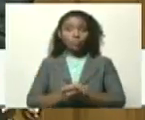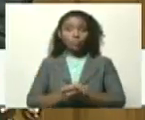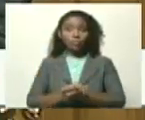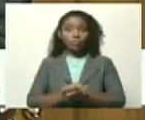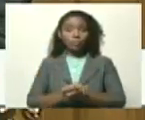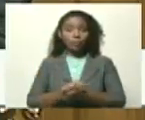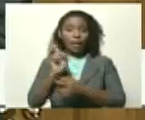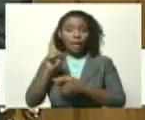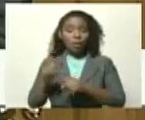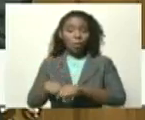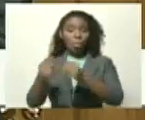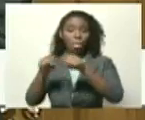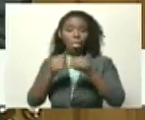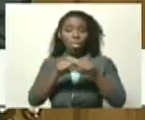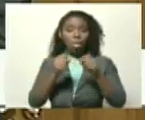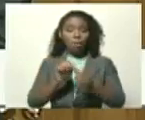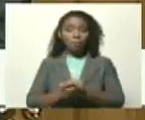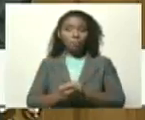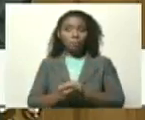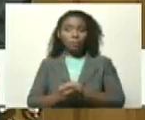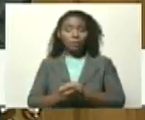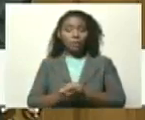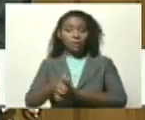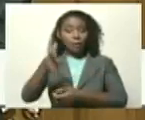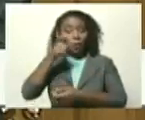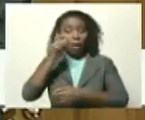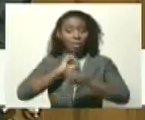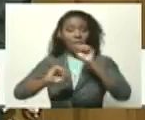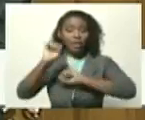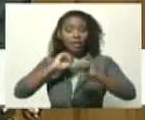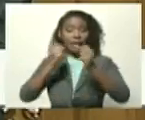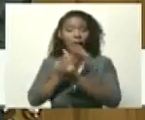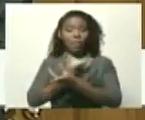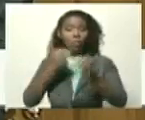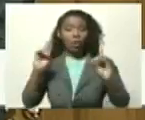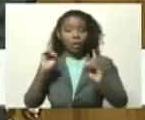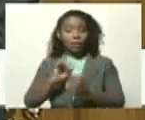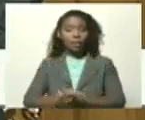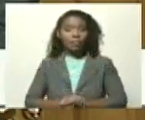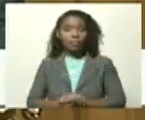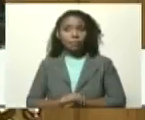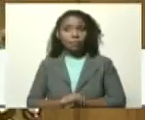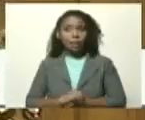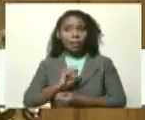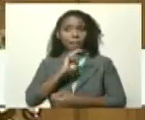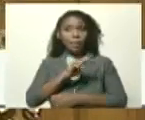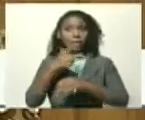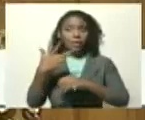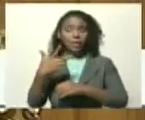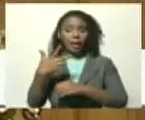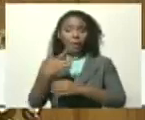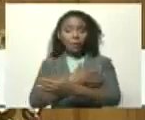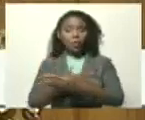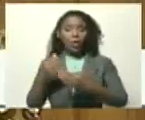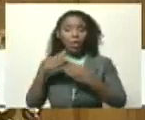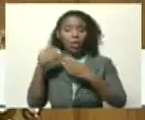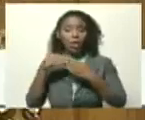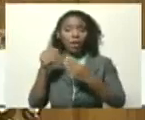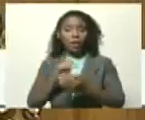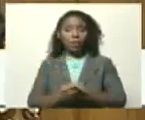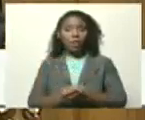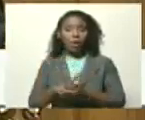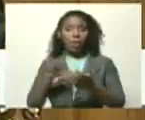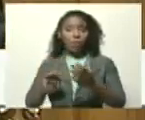ellos destrozaron. Seguridad y defensa de la democracia, 23 millones de dólares.